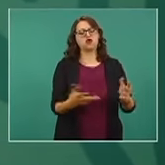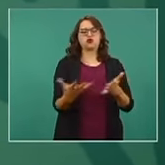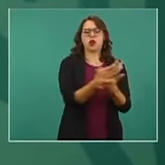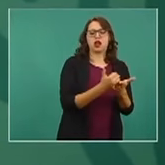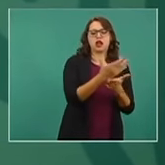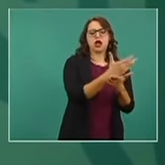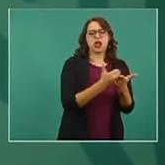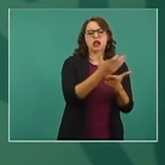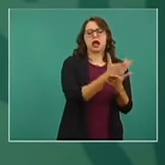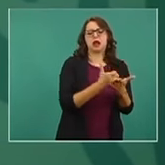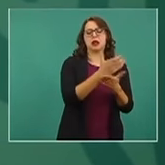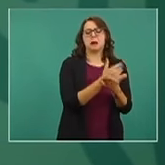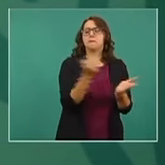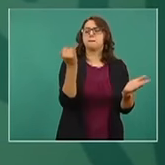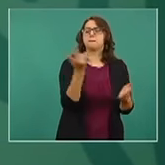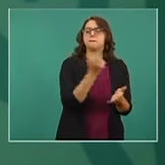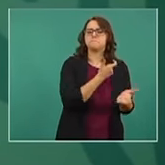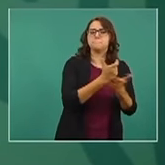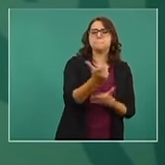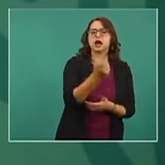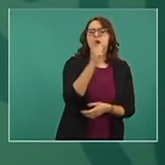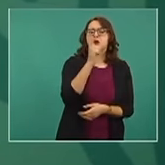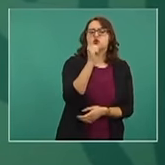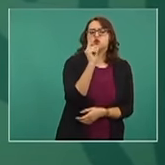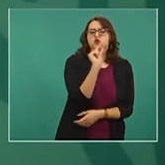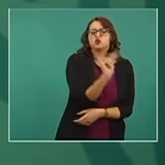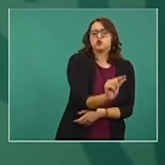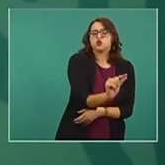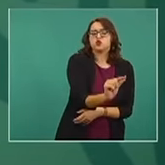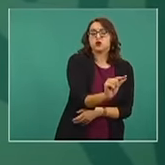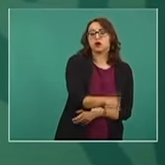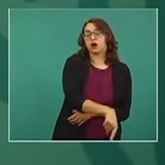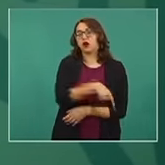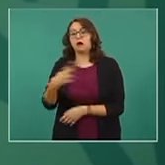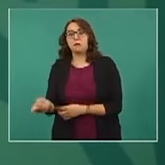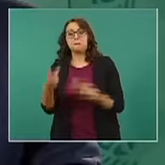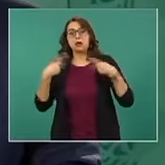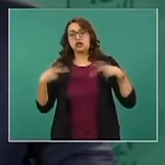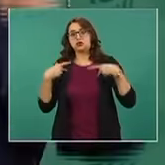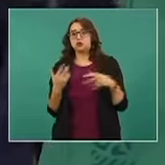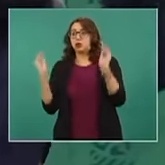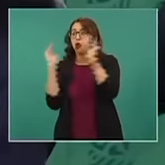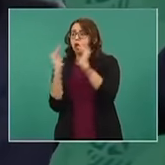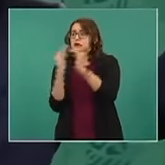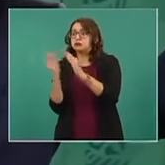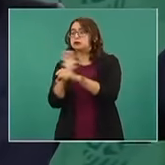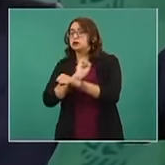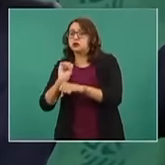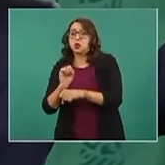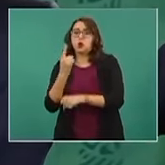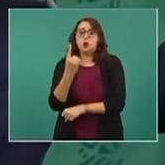un foco, dos focos, tiene que pagar proporcionalmente más que